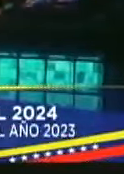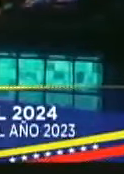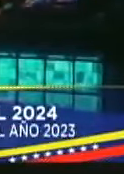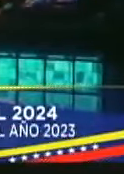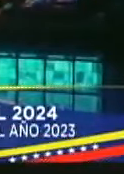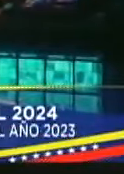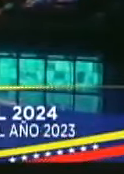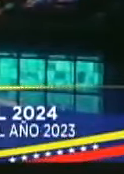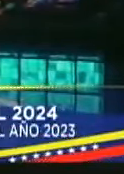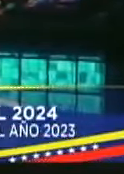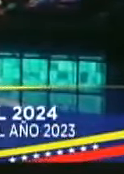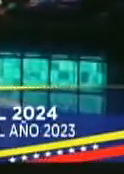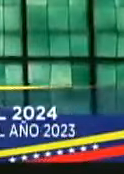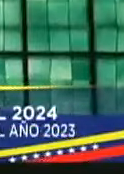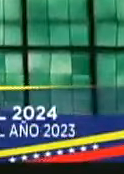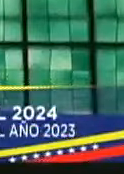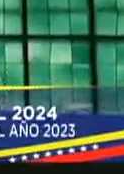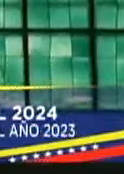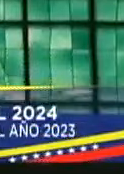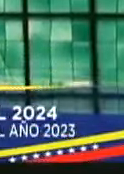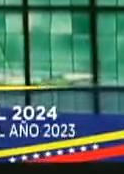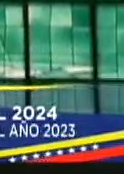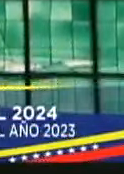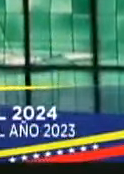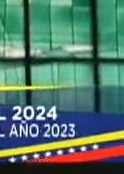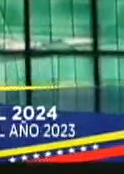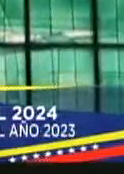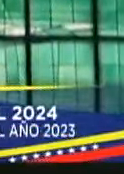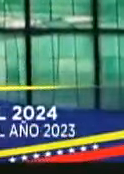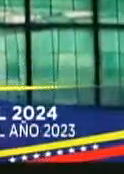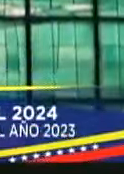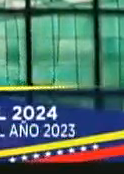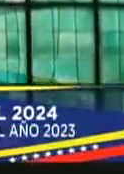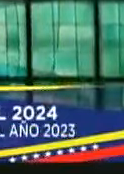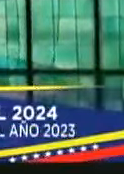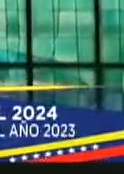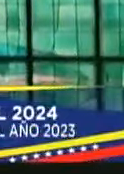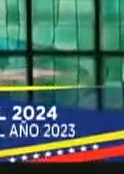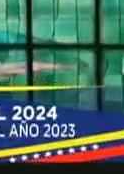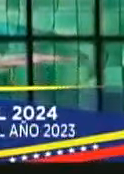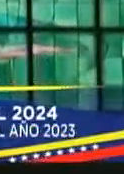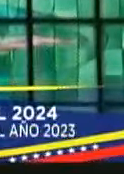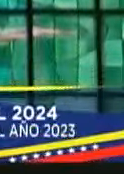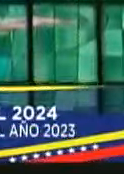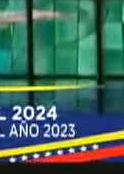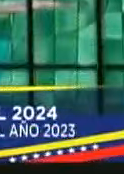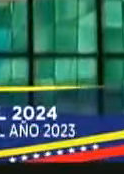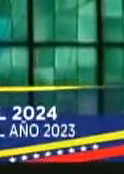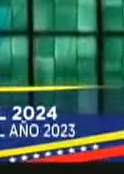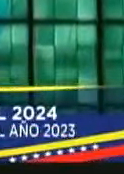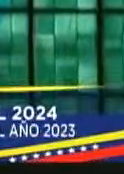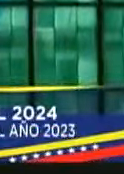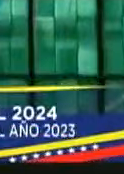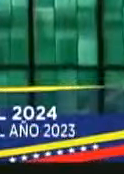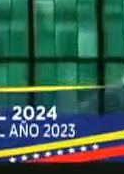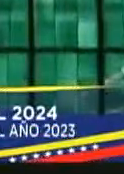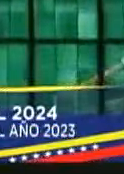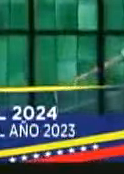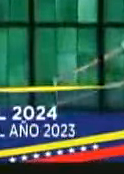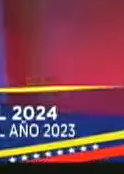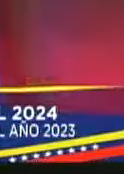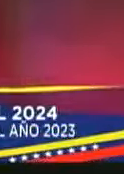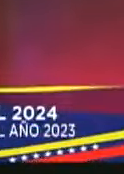nueva presidenta del máximo tribunal. De igual forma fue ratificado como